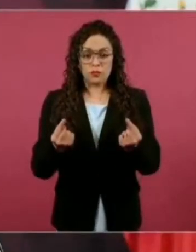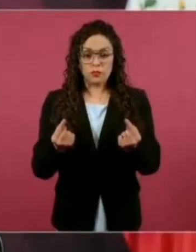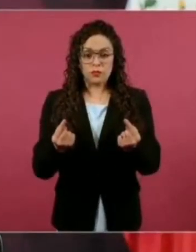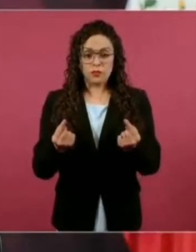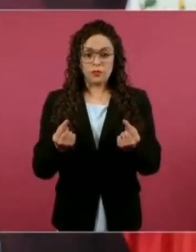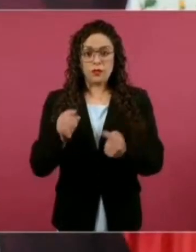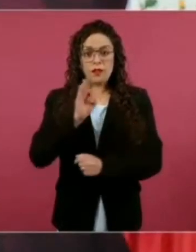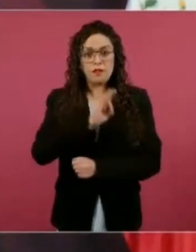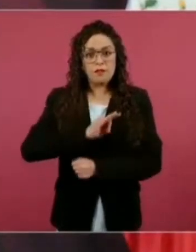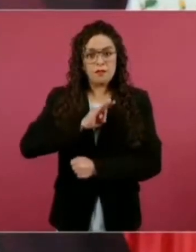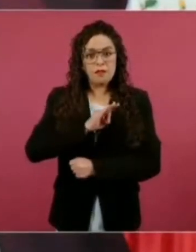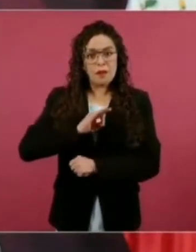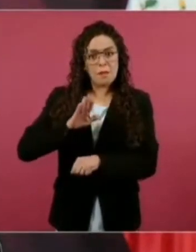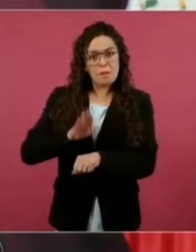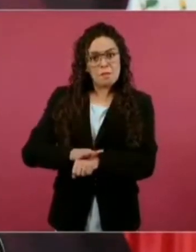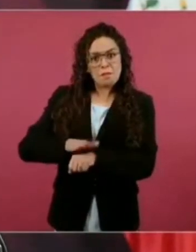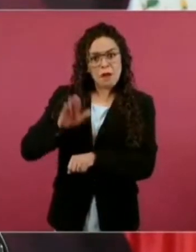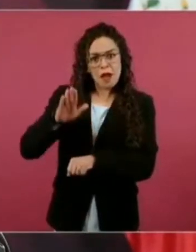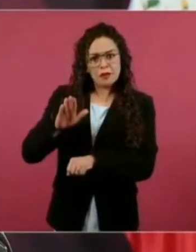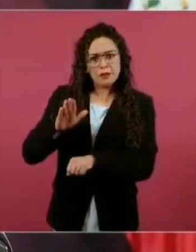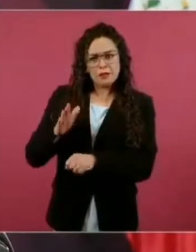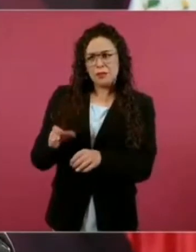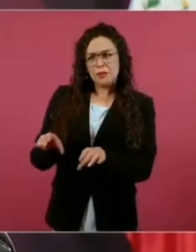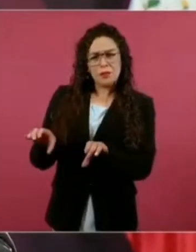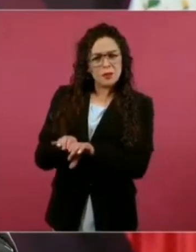son más felices?